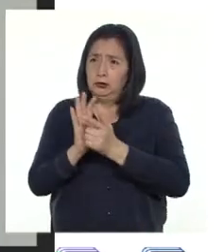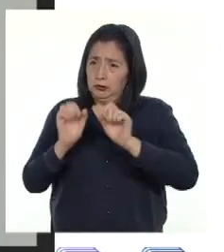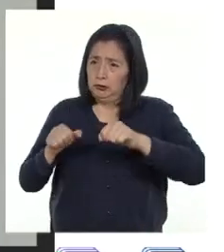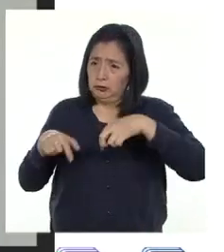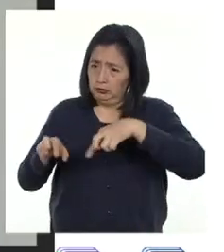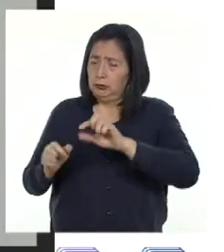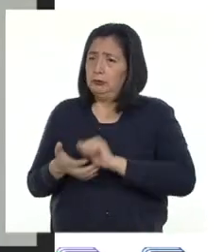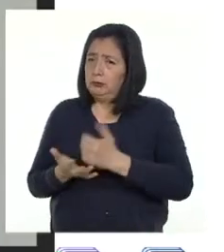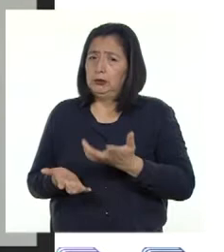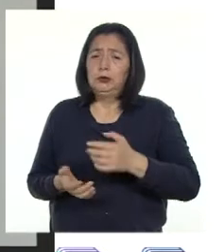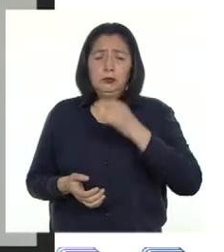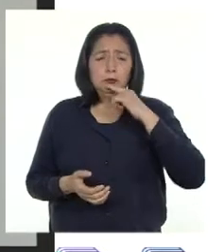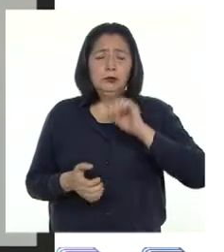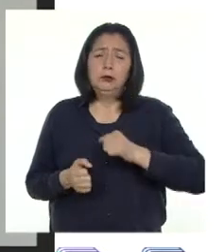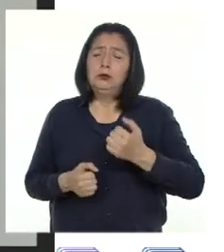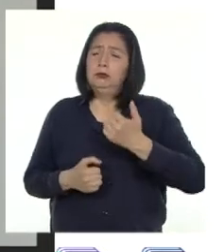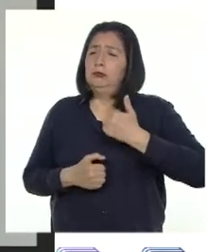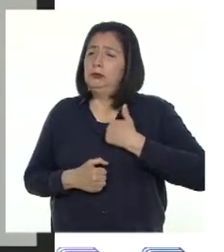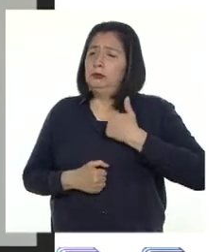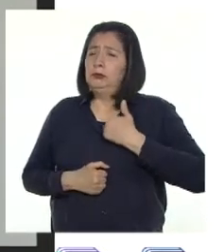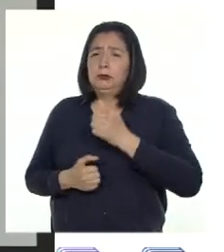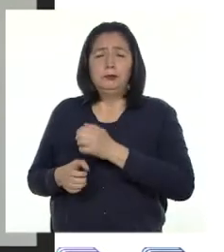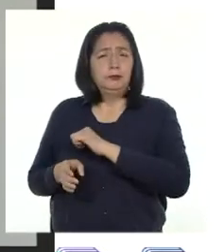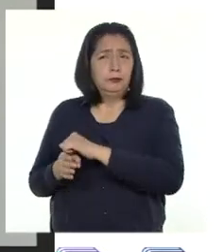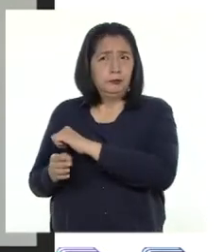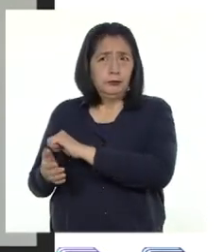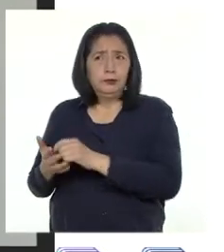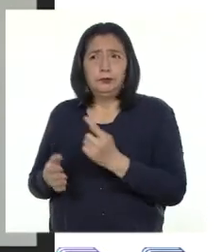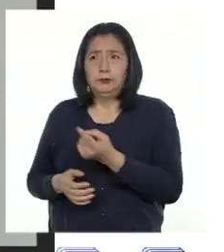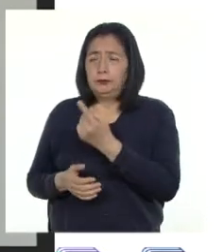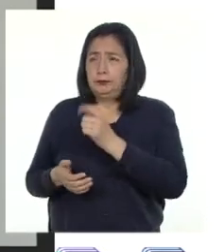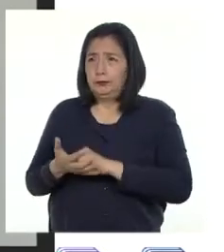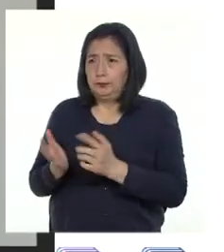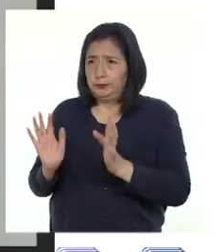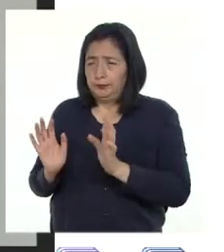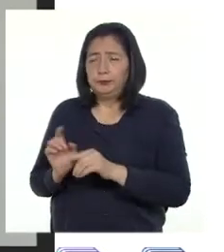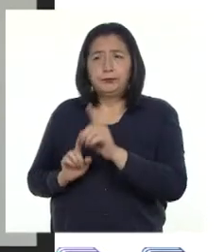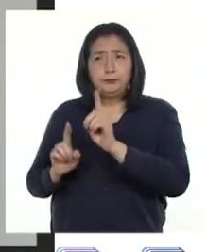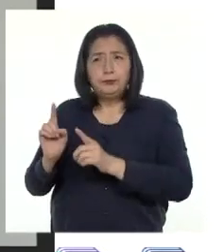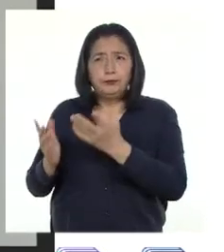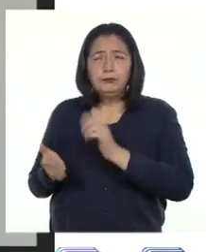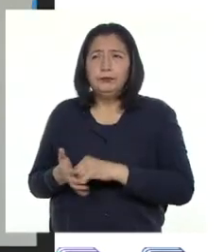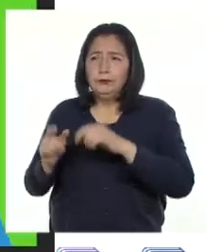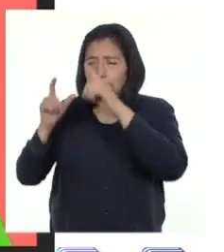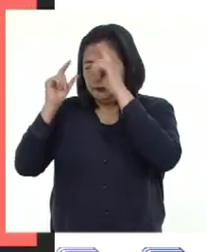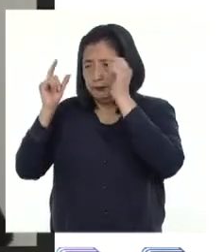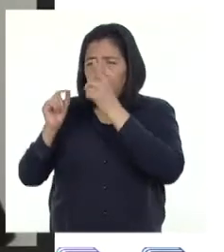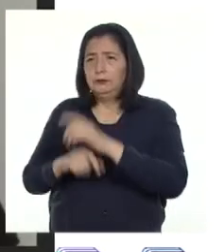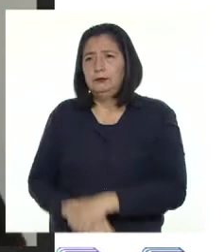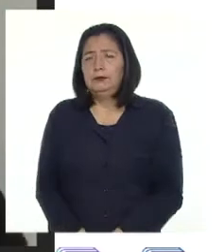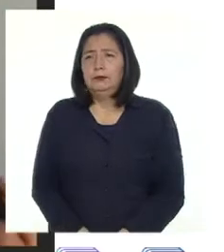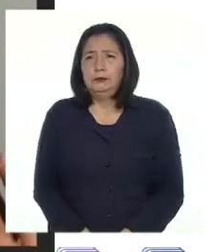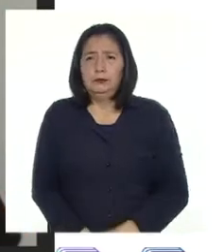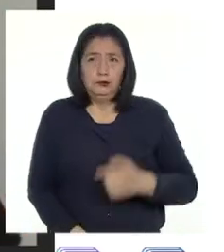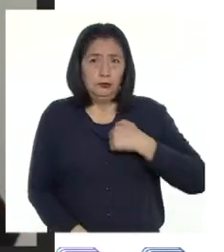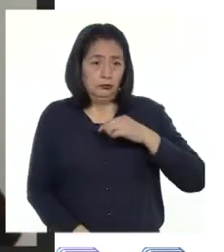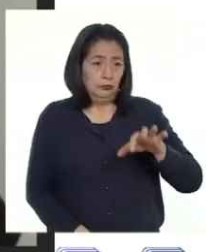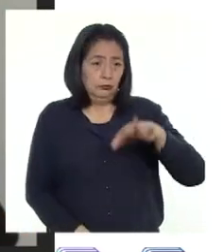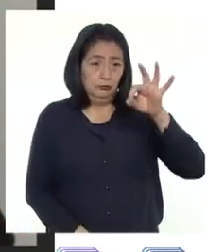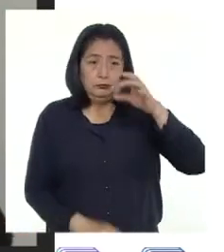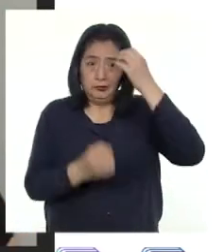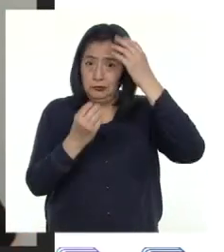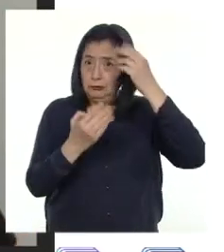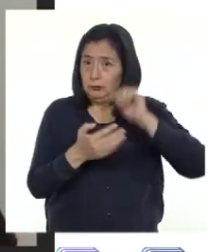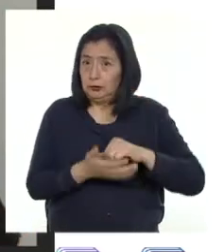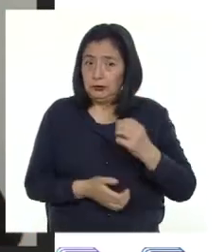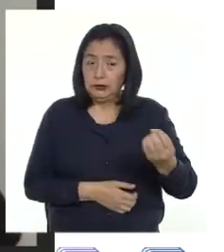las mujeres prestar servicio militar, aunque solo para algunas labores como la de ser enfermera. Yo encontré